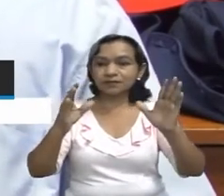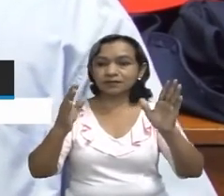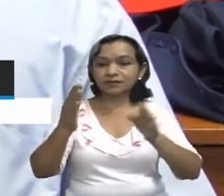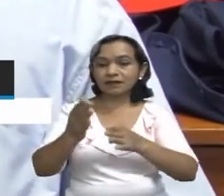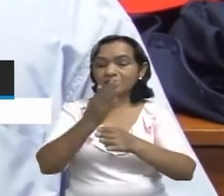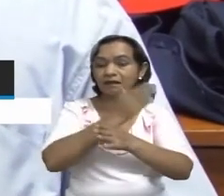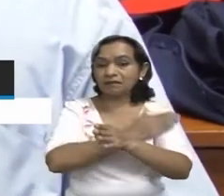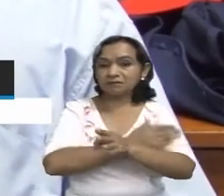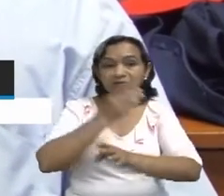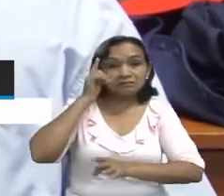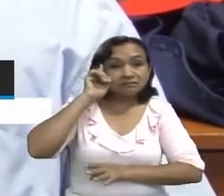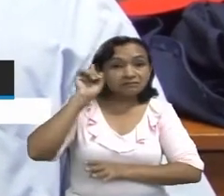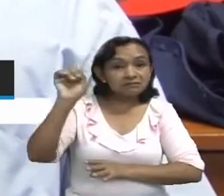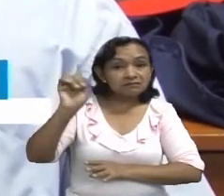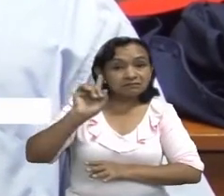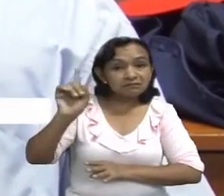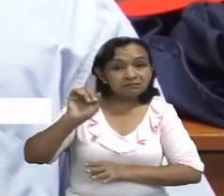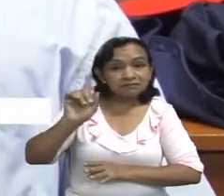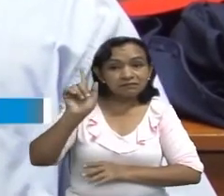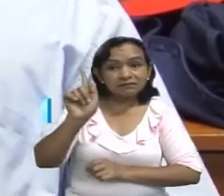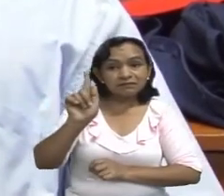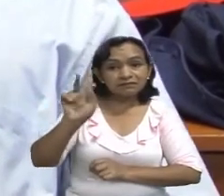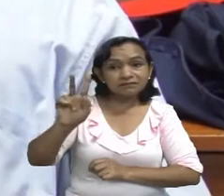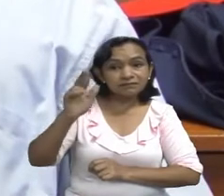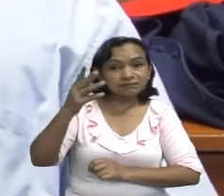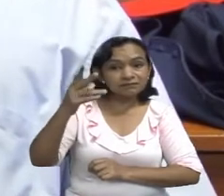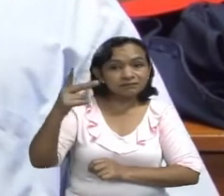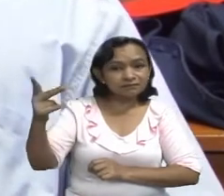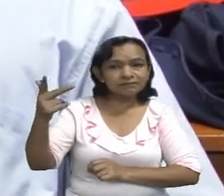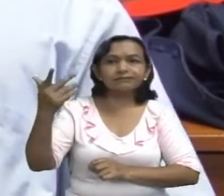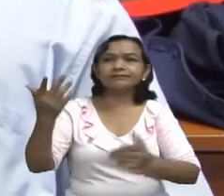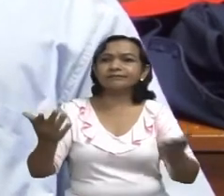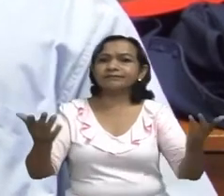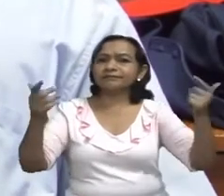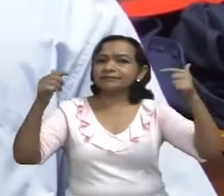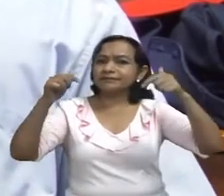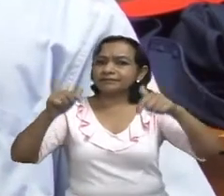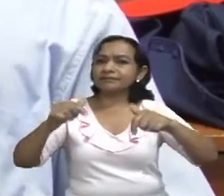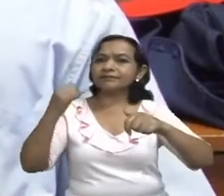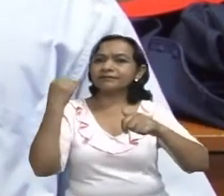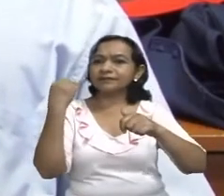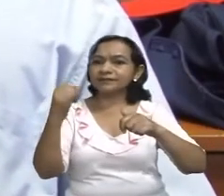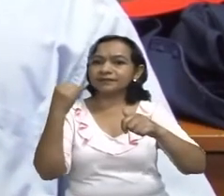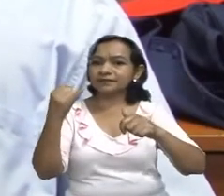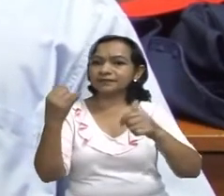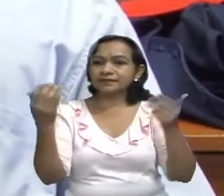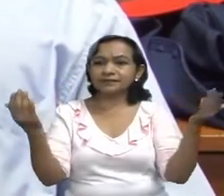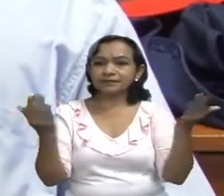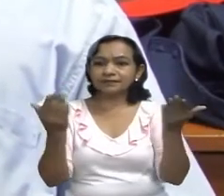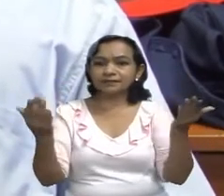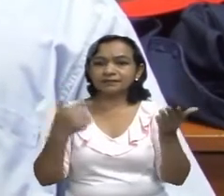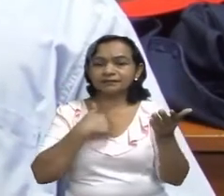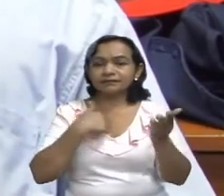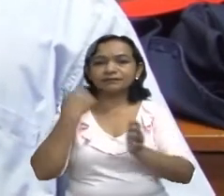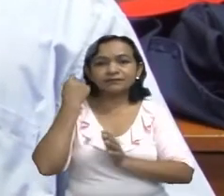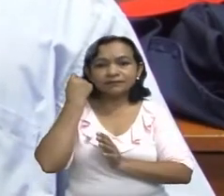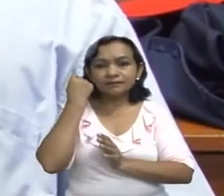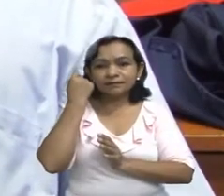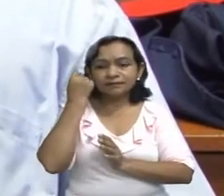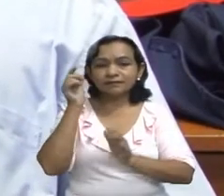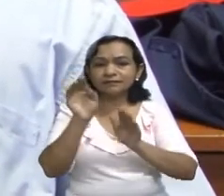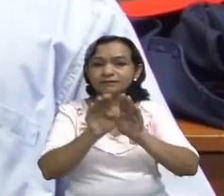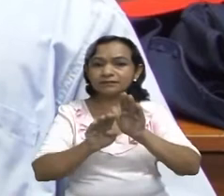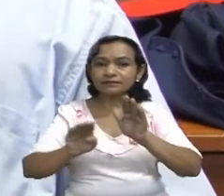ni sabía lo que era un canal parlamentario. Ahora sí, ahora pues estoy entendiéndole mucho